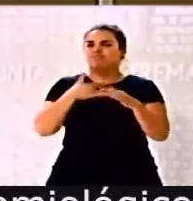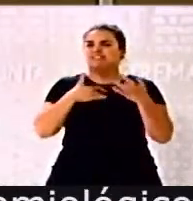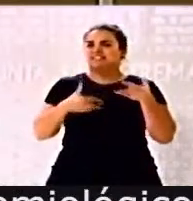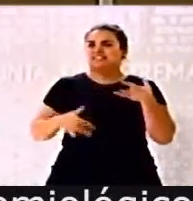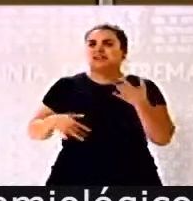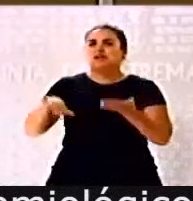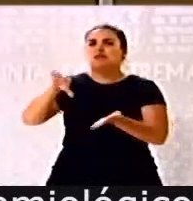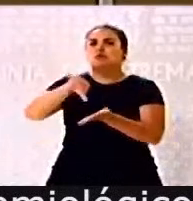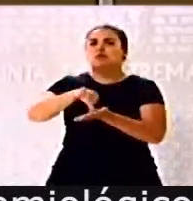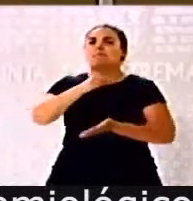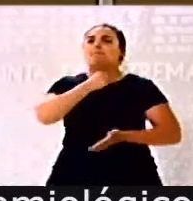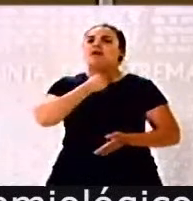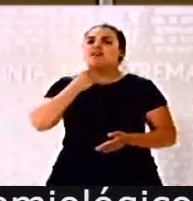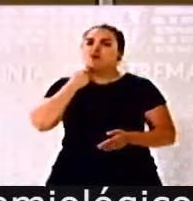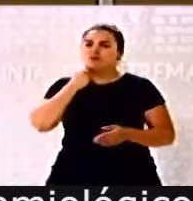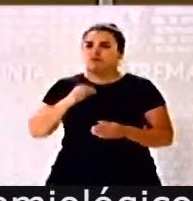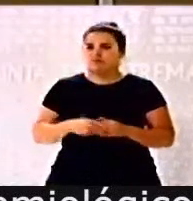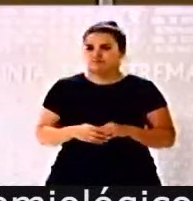ciudad de Badajoz.